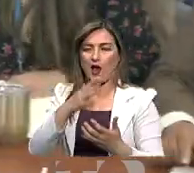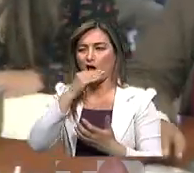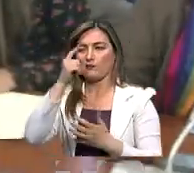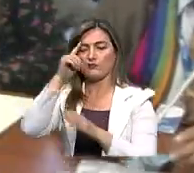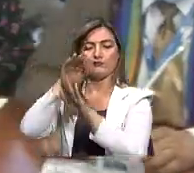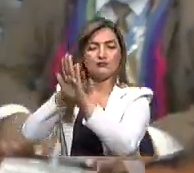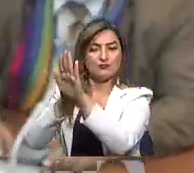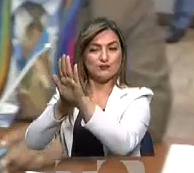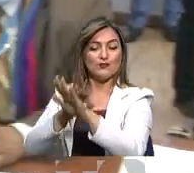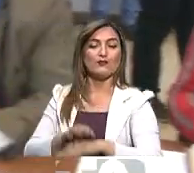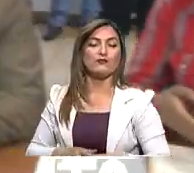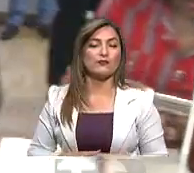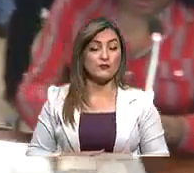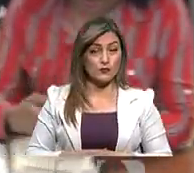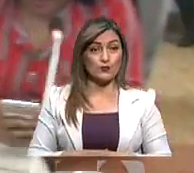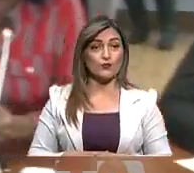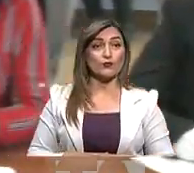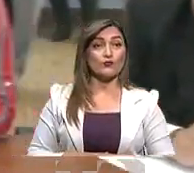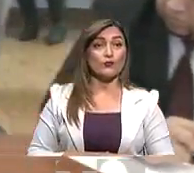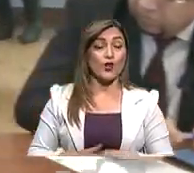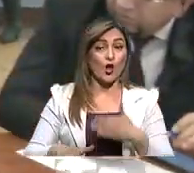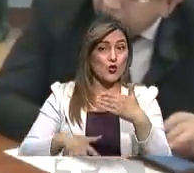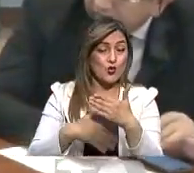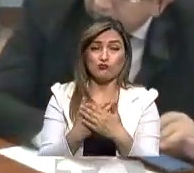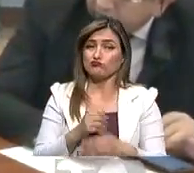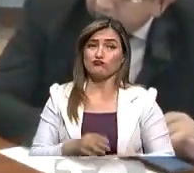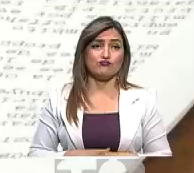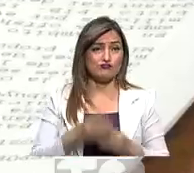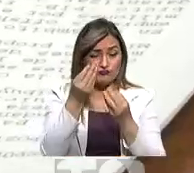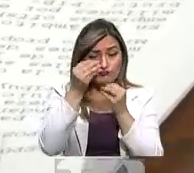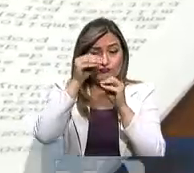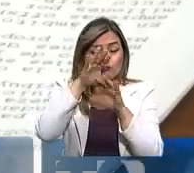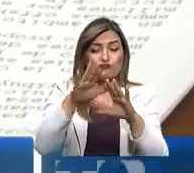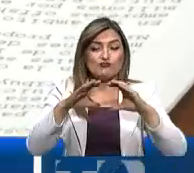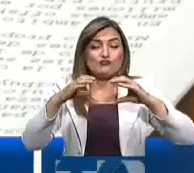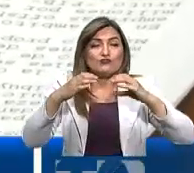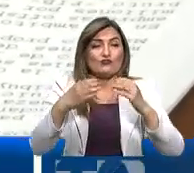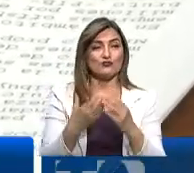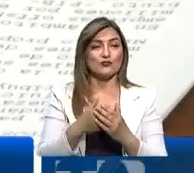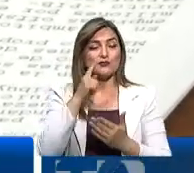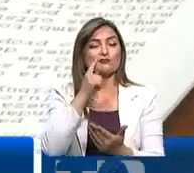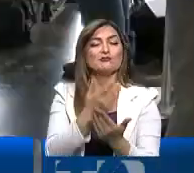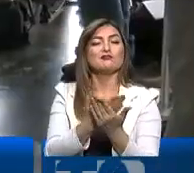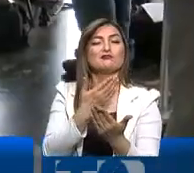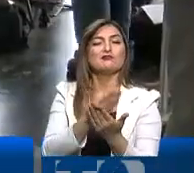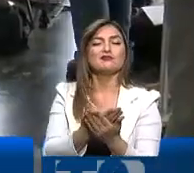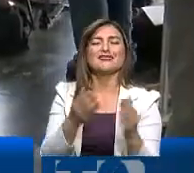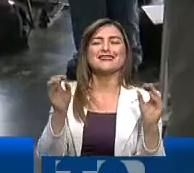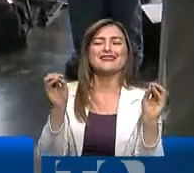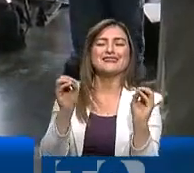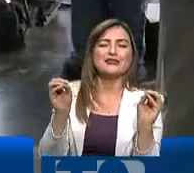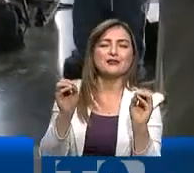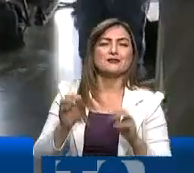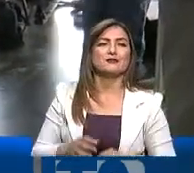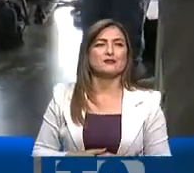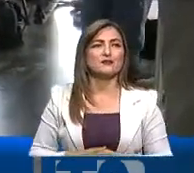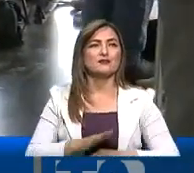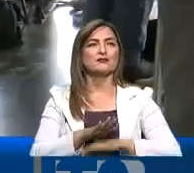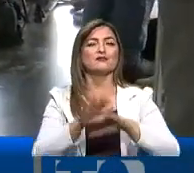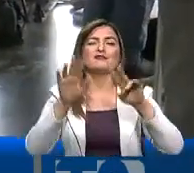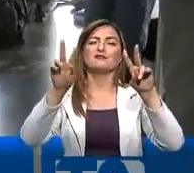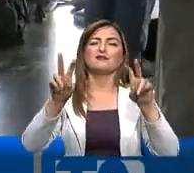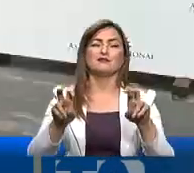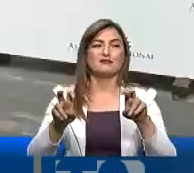correísmo. Sin embargo, señalan que no son todos, pues el informe de la comisión no pudo comprobar nada. Y precisamente sobre eso